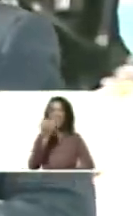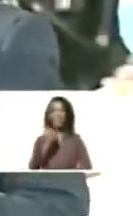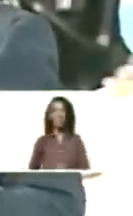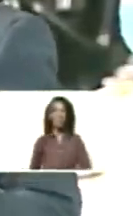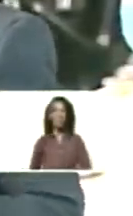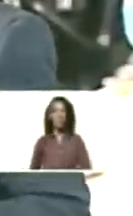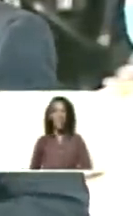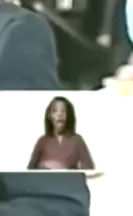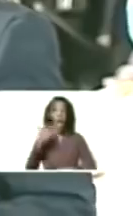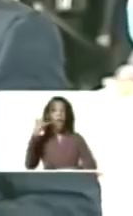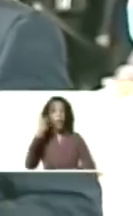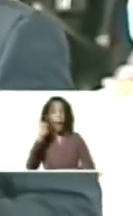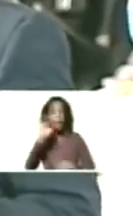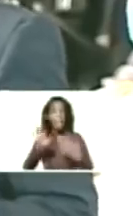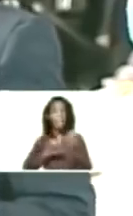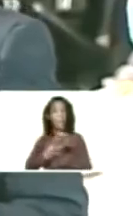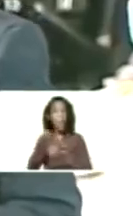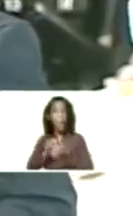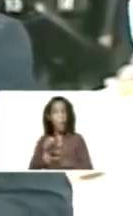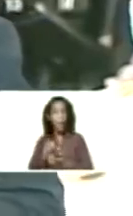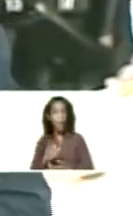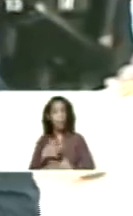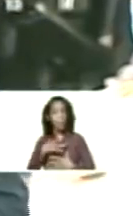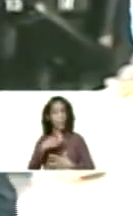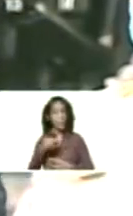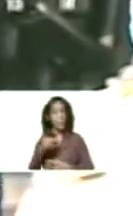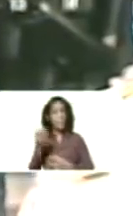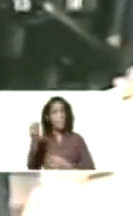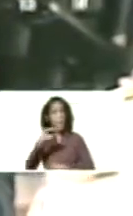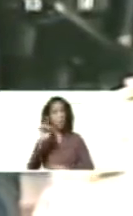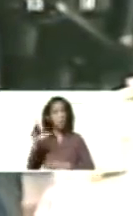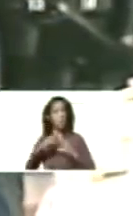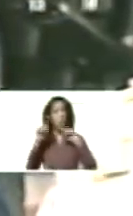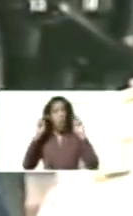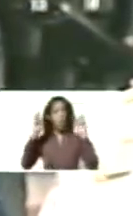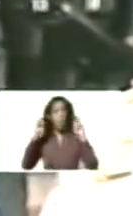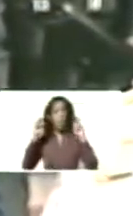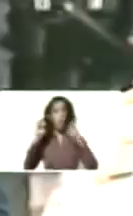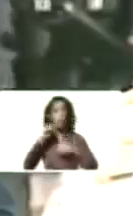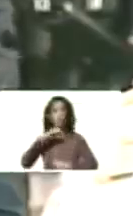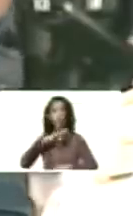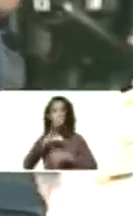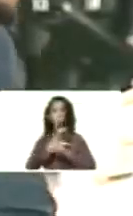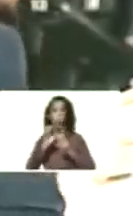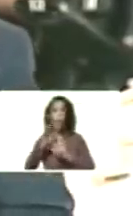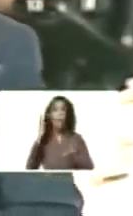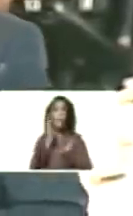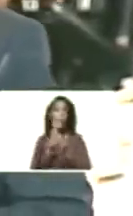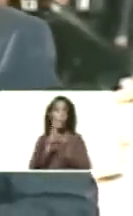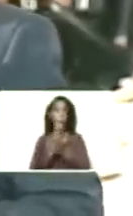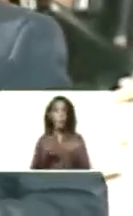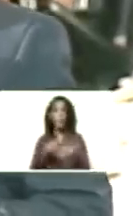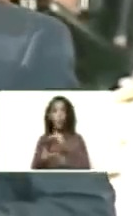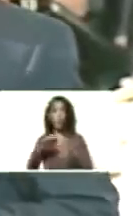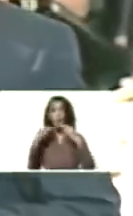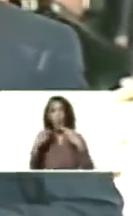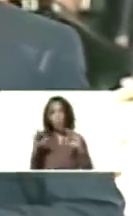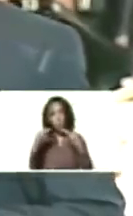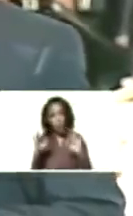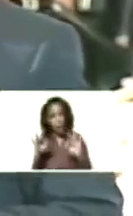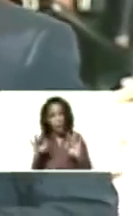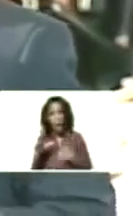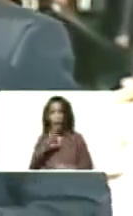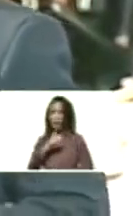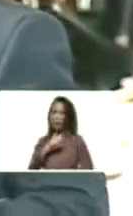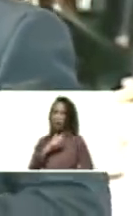Lo que hay es una polémica muy interesante, además que todos los temas de la historia y la cultura siempre hay polémica y es natural. Raro es que